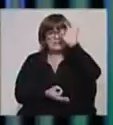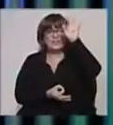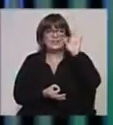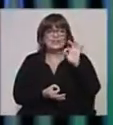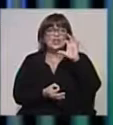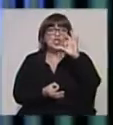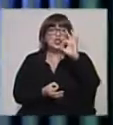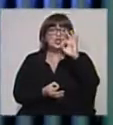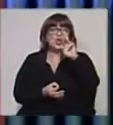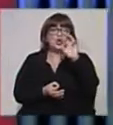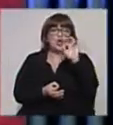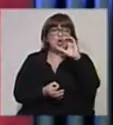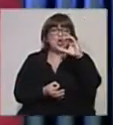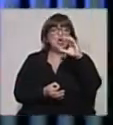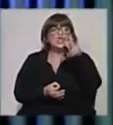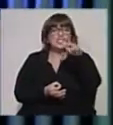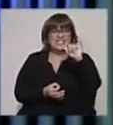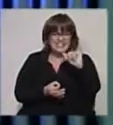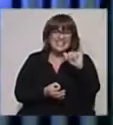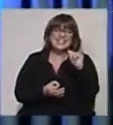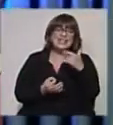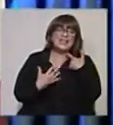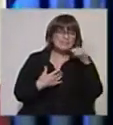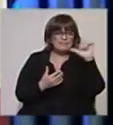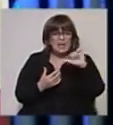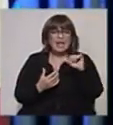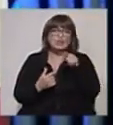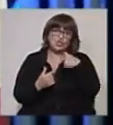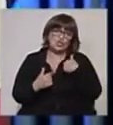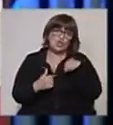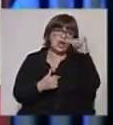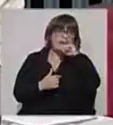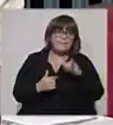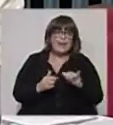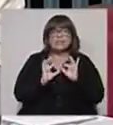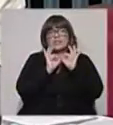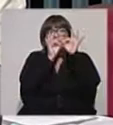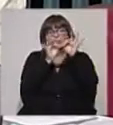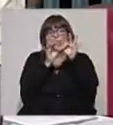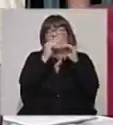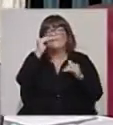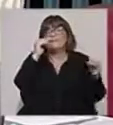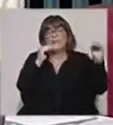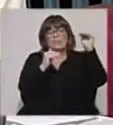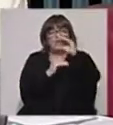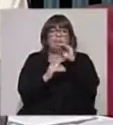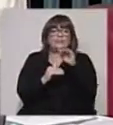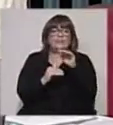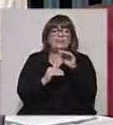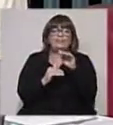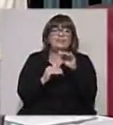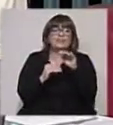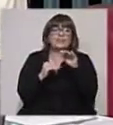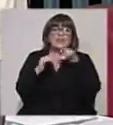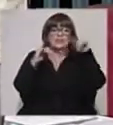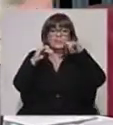¿no? Sorochi. Sorochi. El mal de la altura. Me tocó en La Paz, obviamente llegué a La Paz. La Paz es más alto todavía. Sí, claro, atravesás en el alto